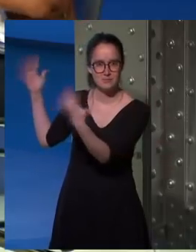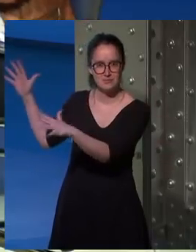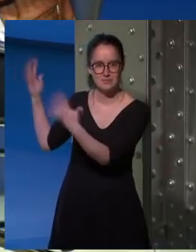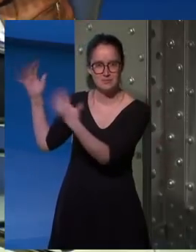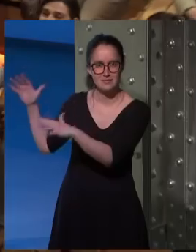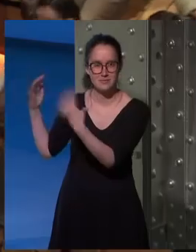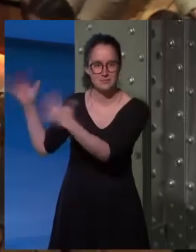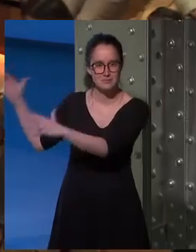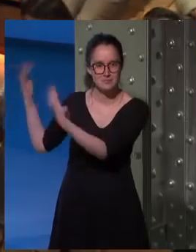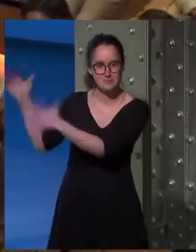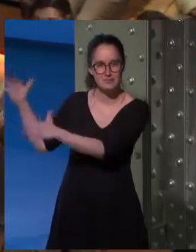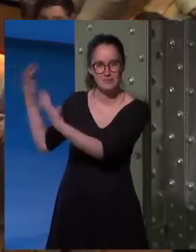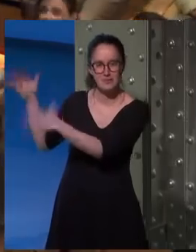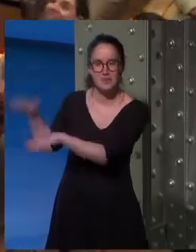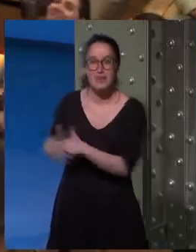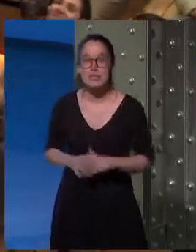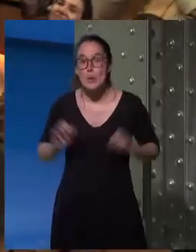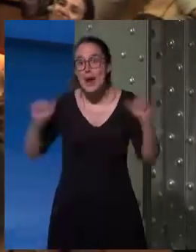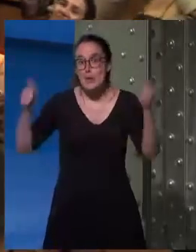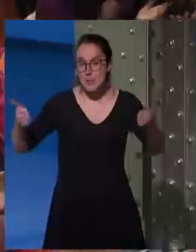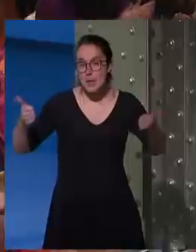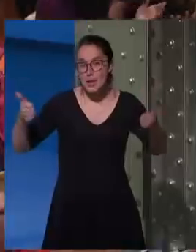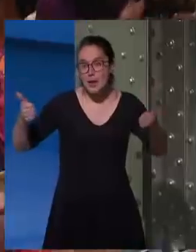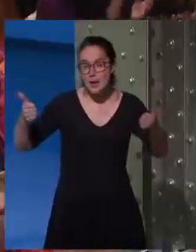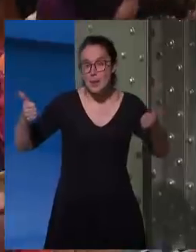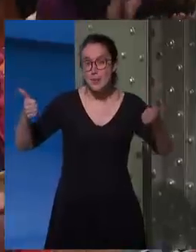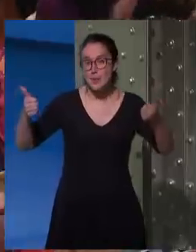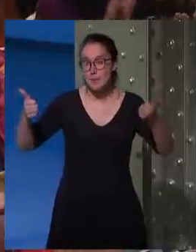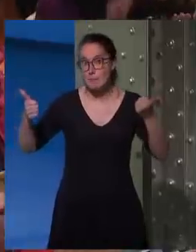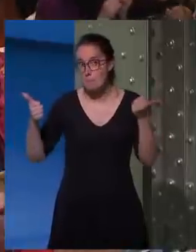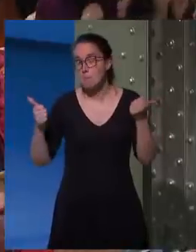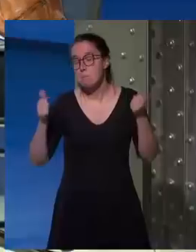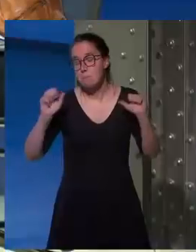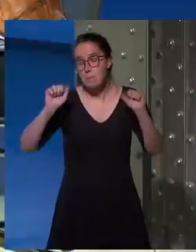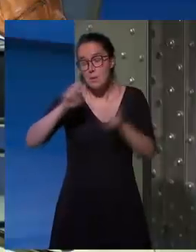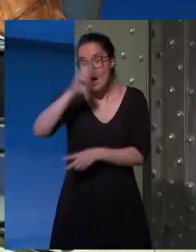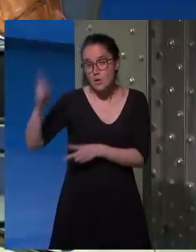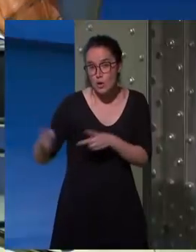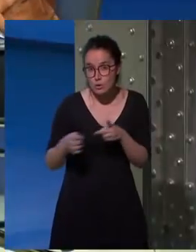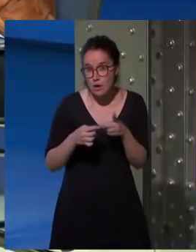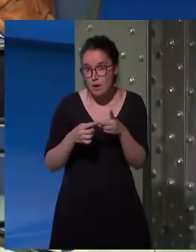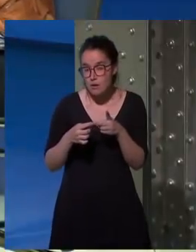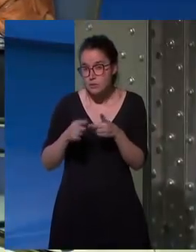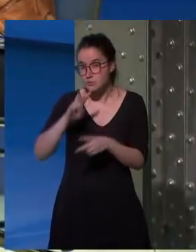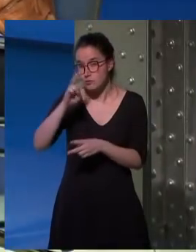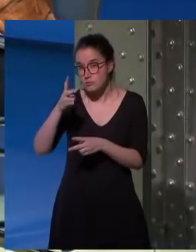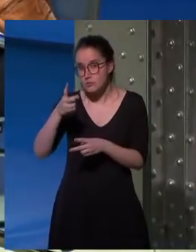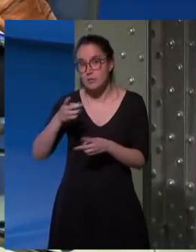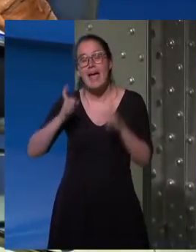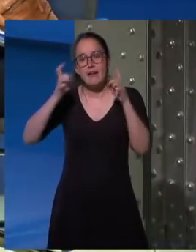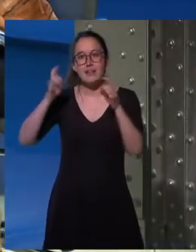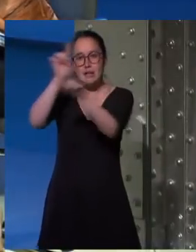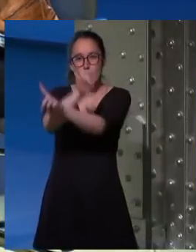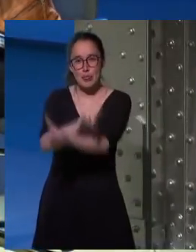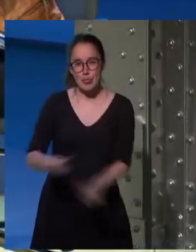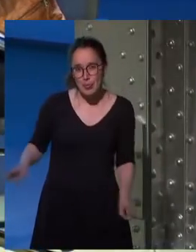Realmente... Esto para empezar, pero es que luego hay otra... por mucho que intenten